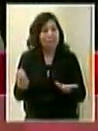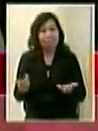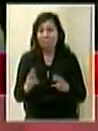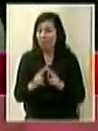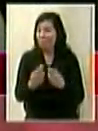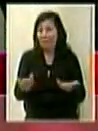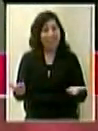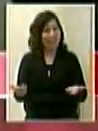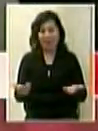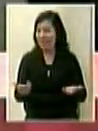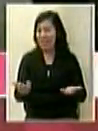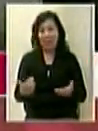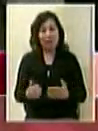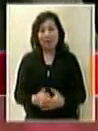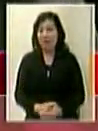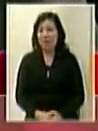sesión.